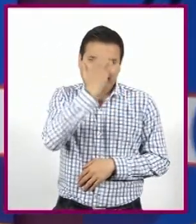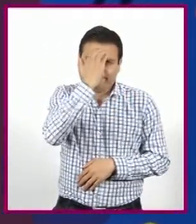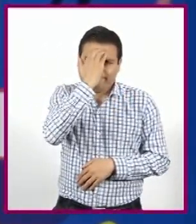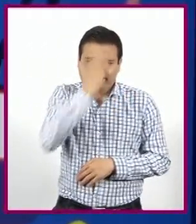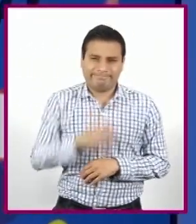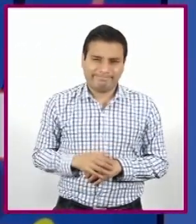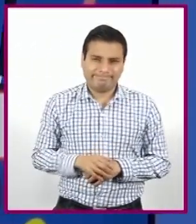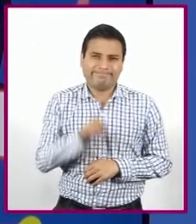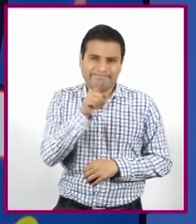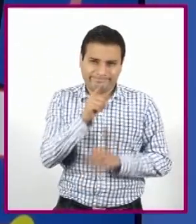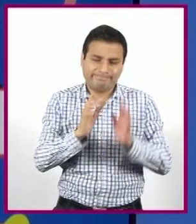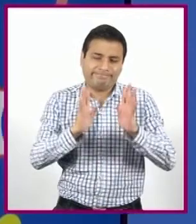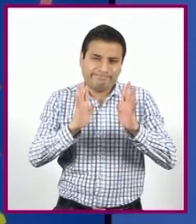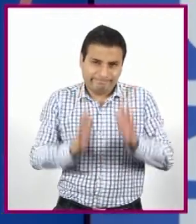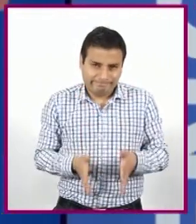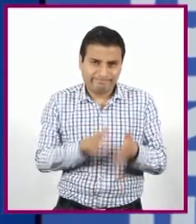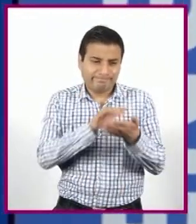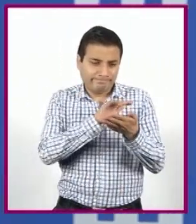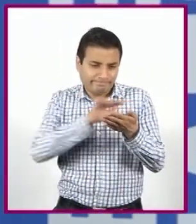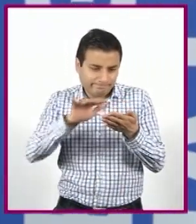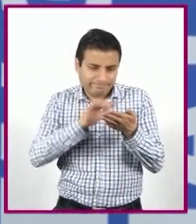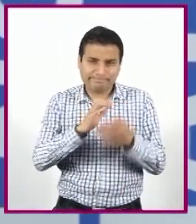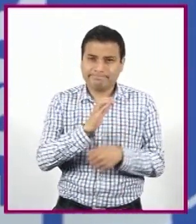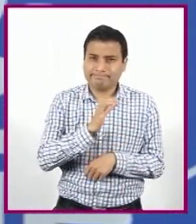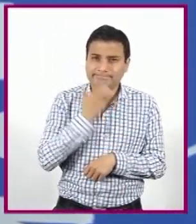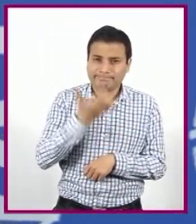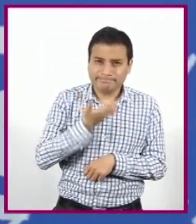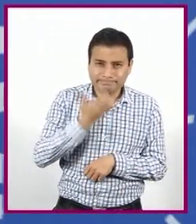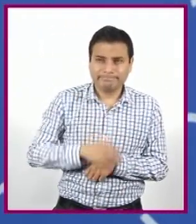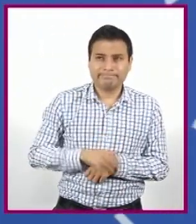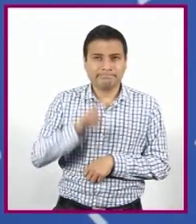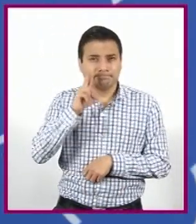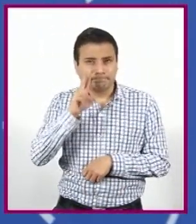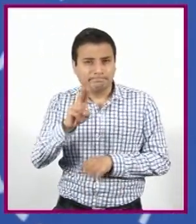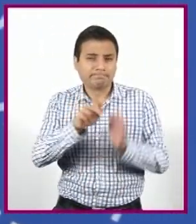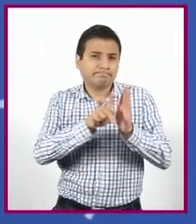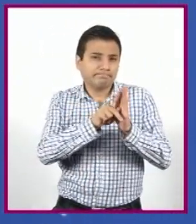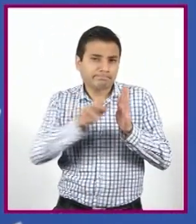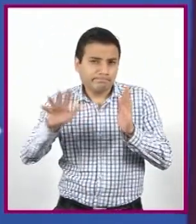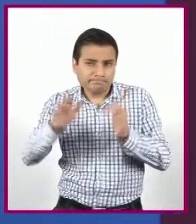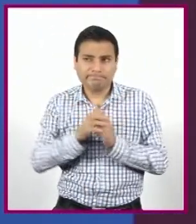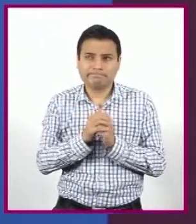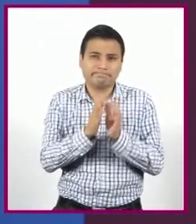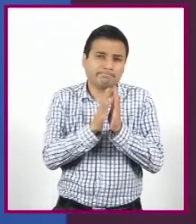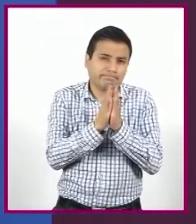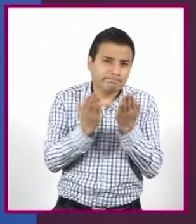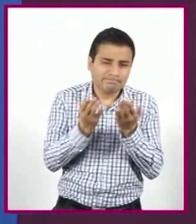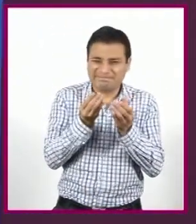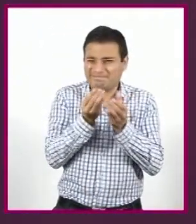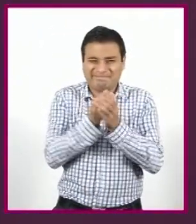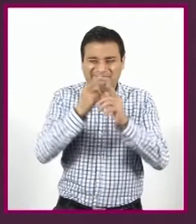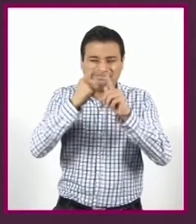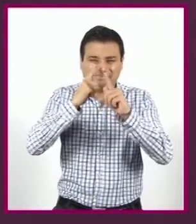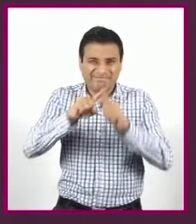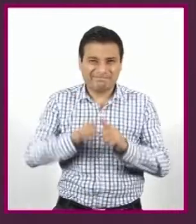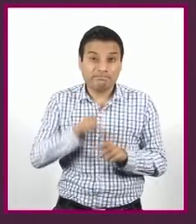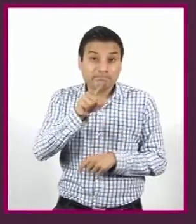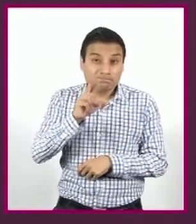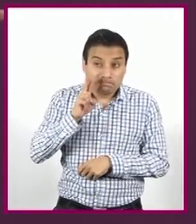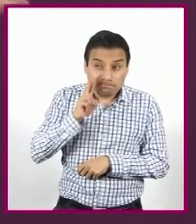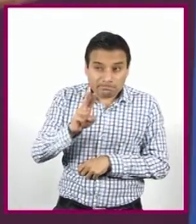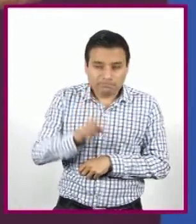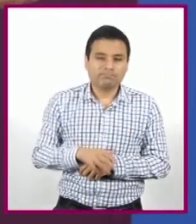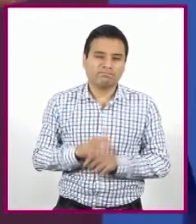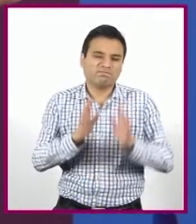una vez que lo sabemos y después de ver muchos textos distintos de diferentes tipos, con tan solo mirar